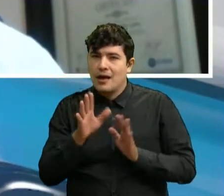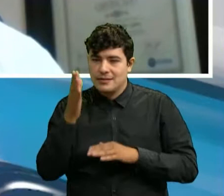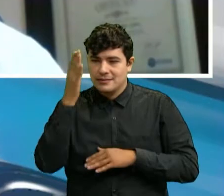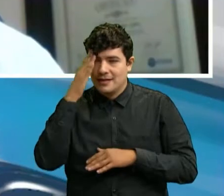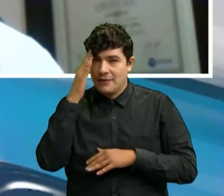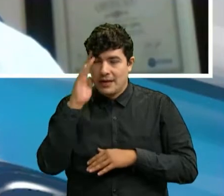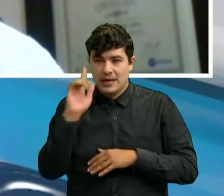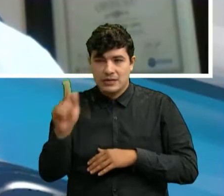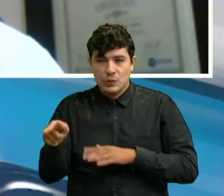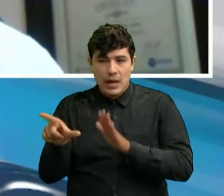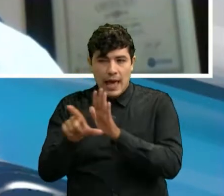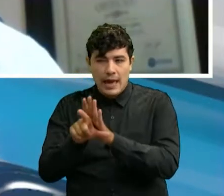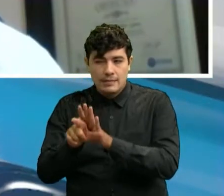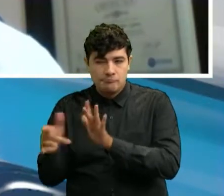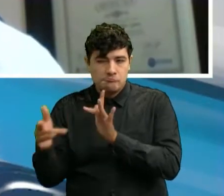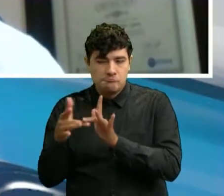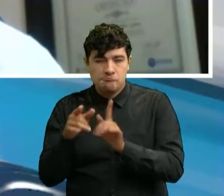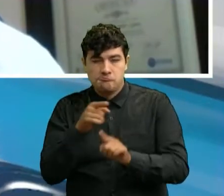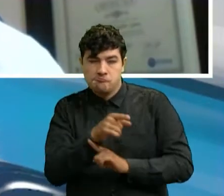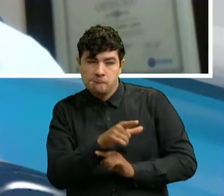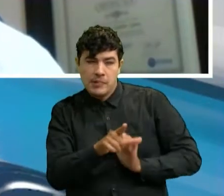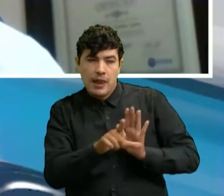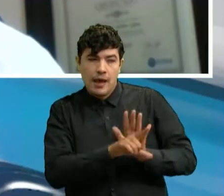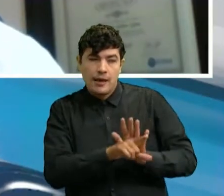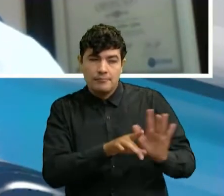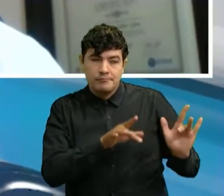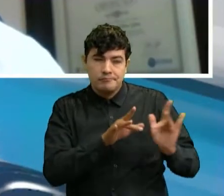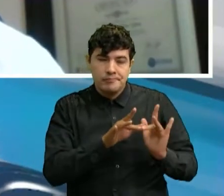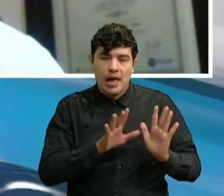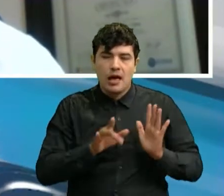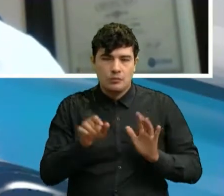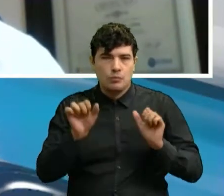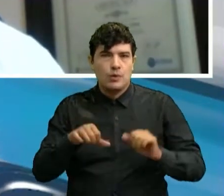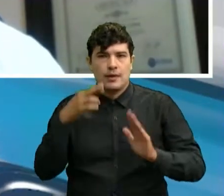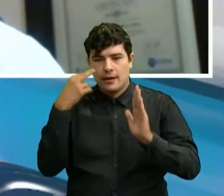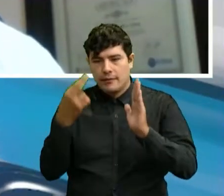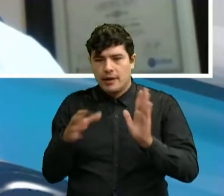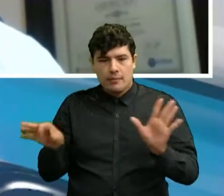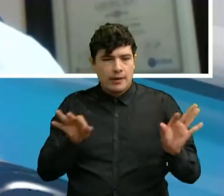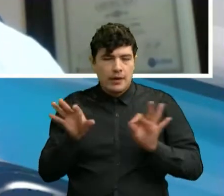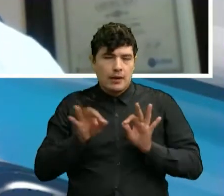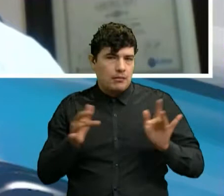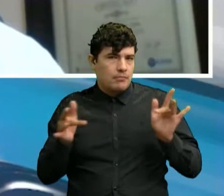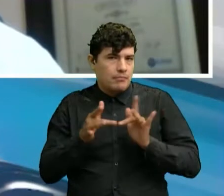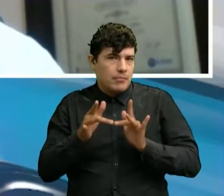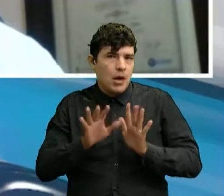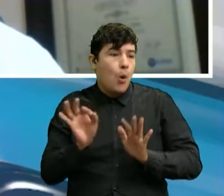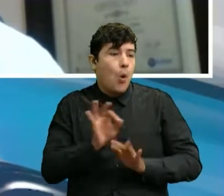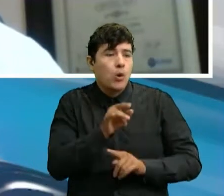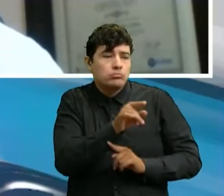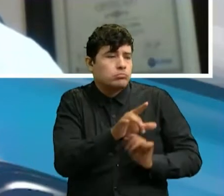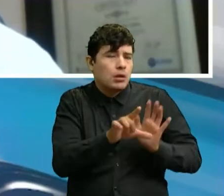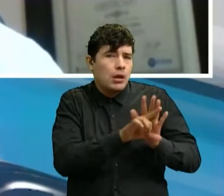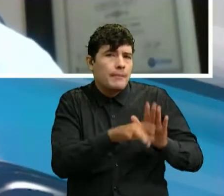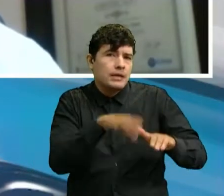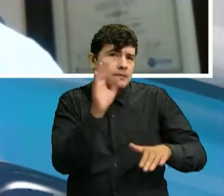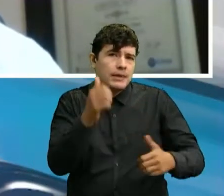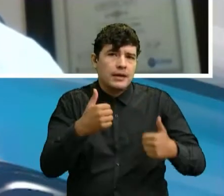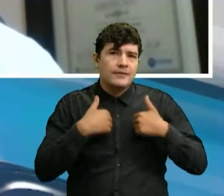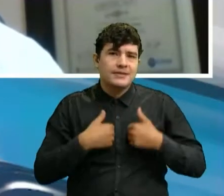entrar a revisar la ley aplicable de manera directa o en desarrollo del principio de la condición más